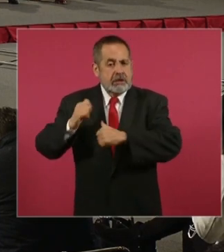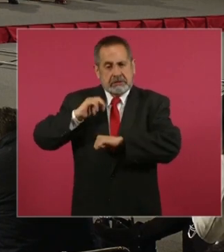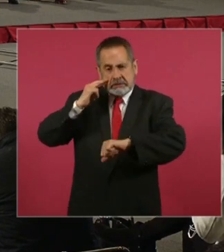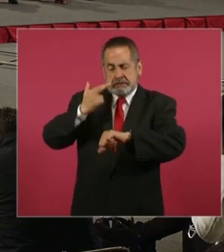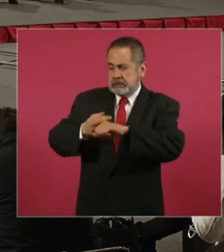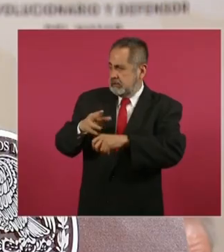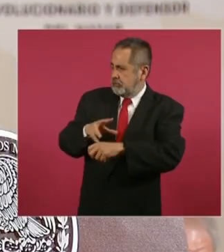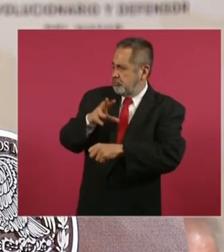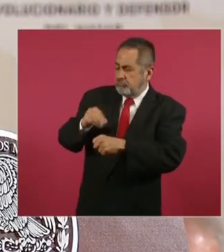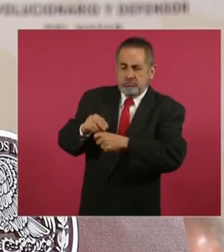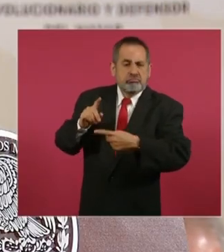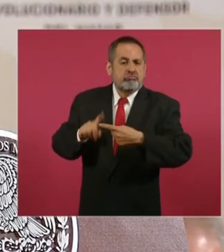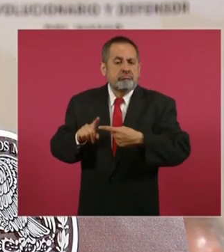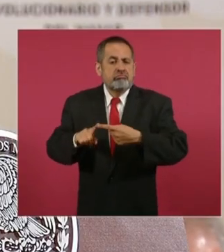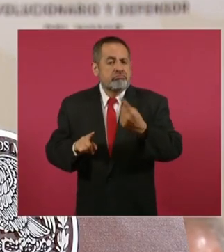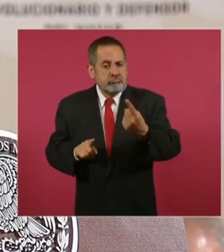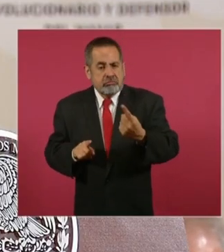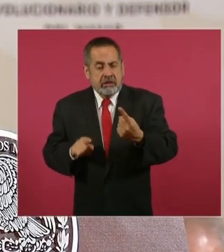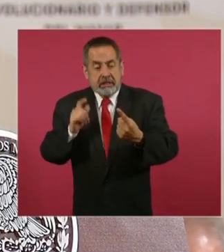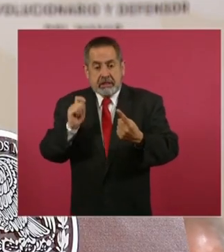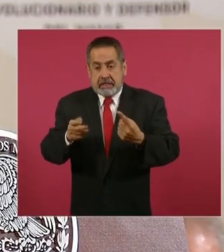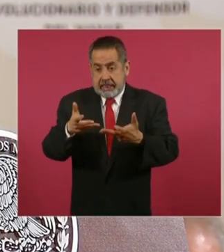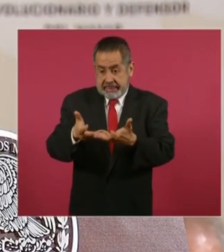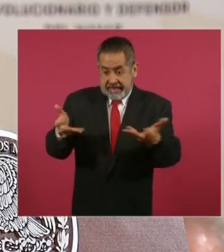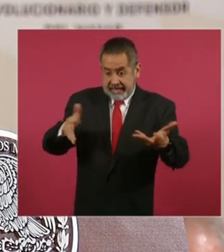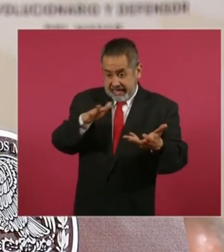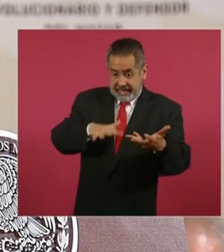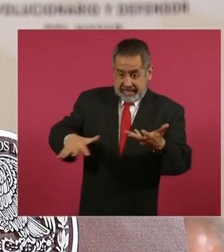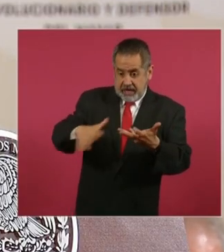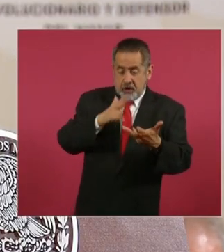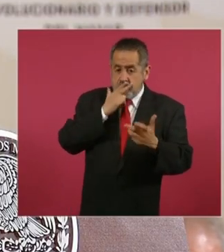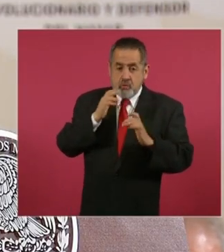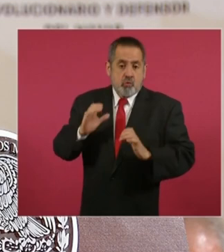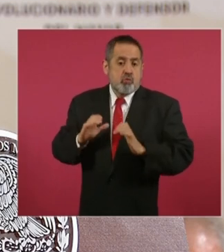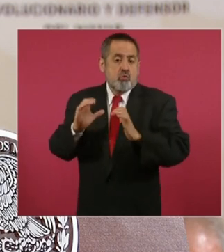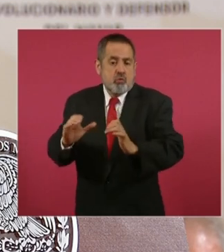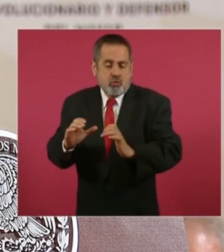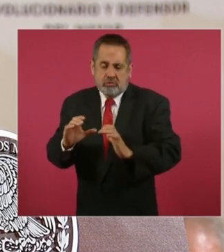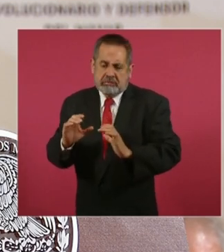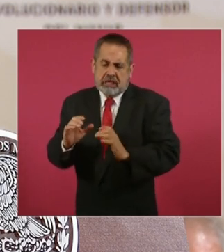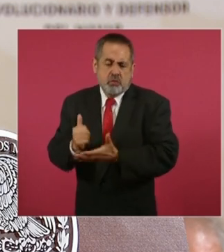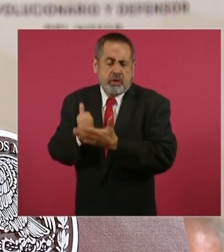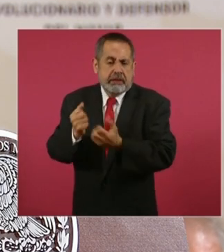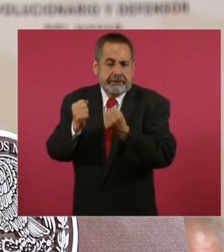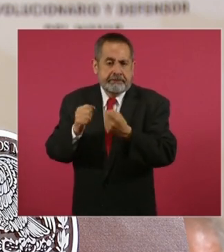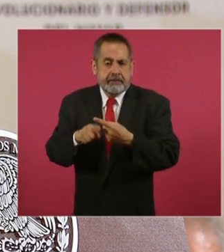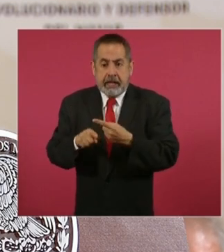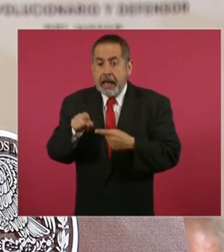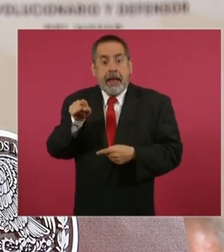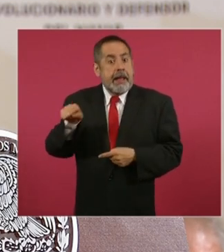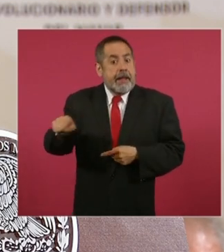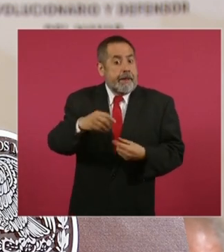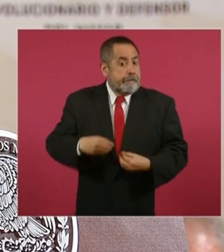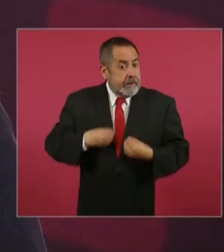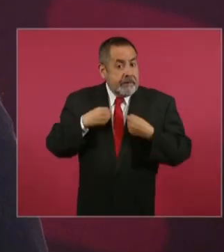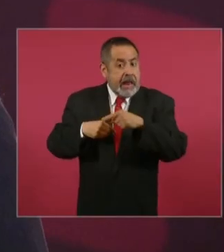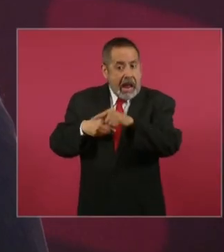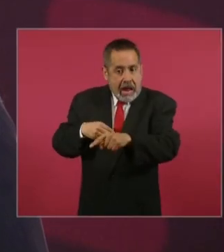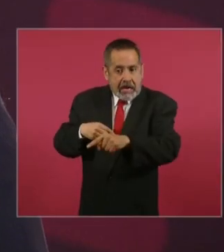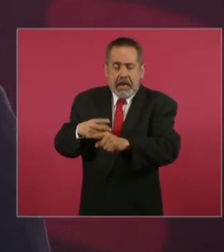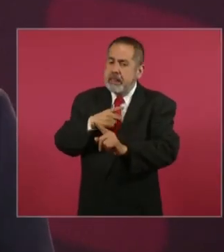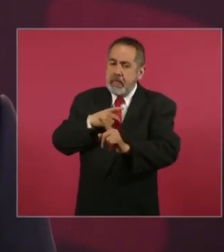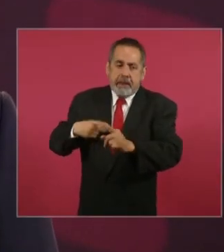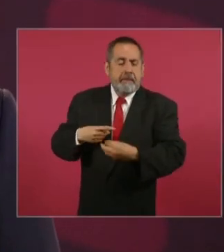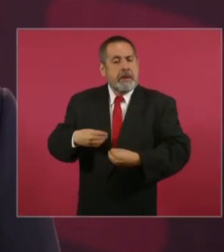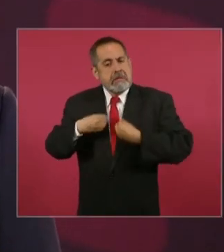estamos realizando. Primero, pues que conservamos territorios generando bienestar. La gente que vive en las comunidades tiene que tener buenas